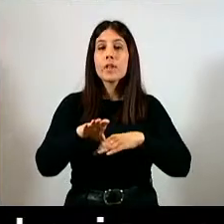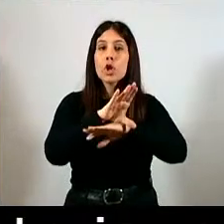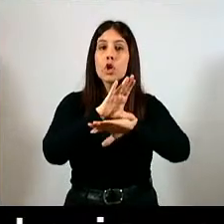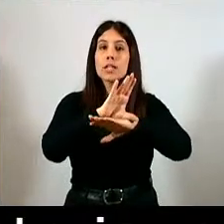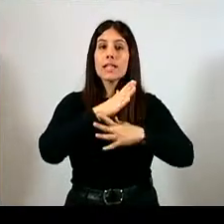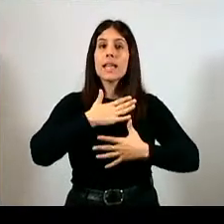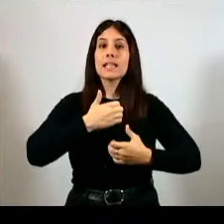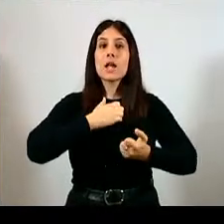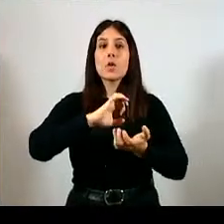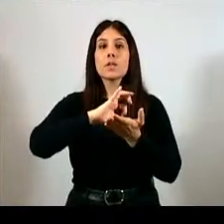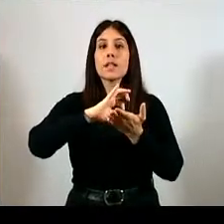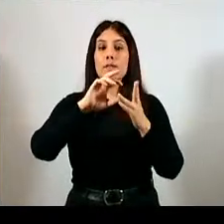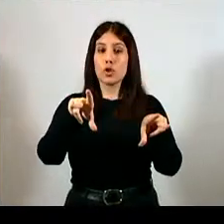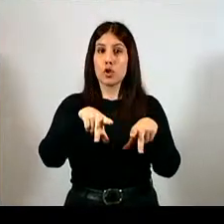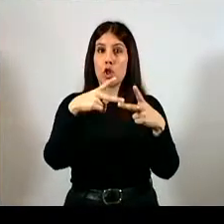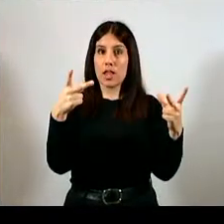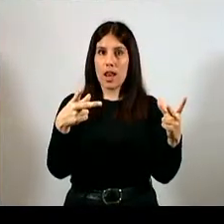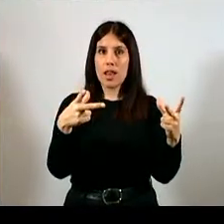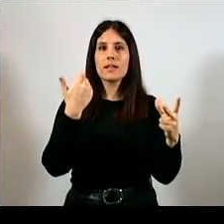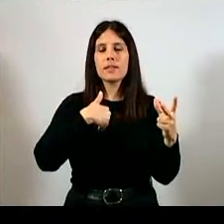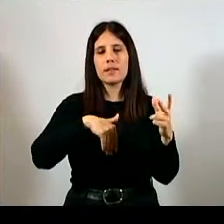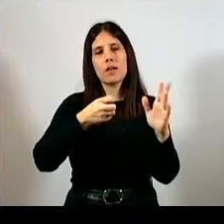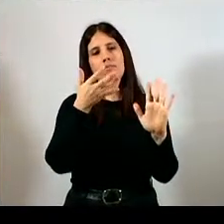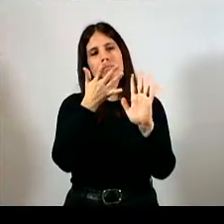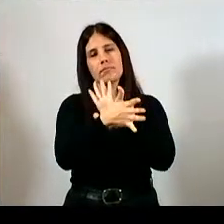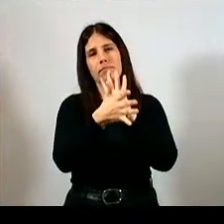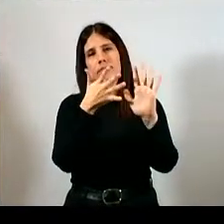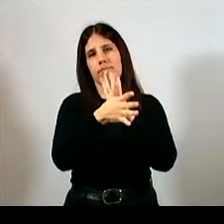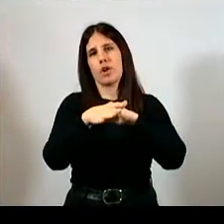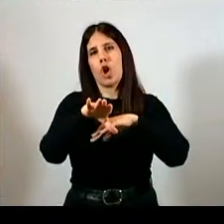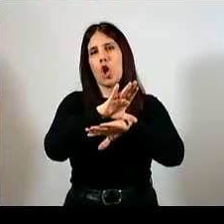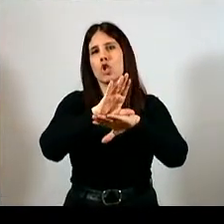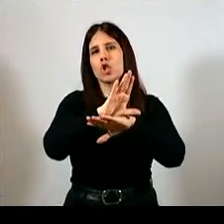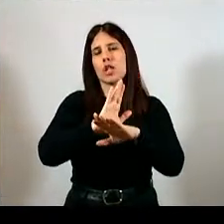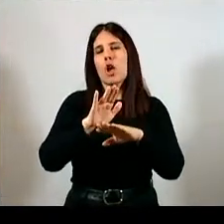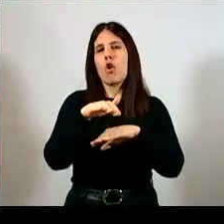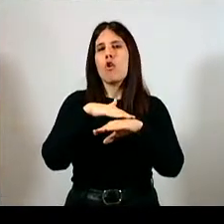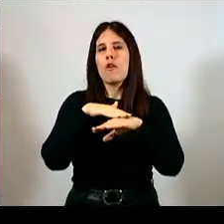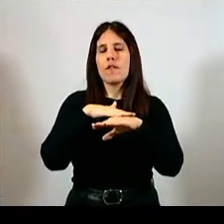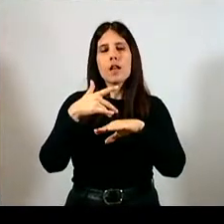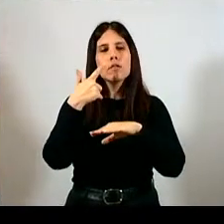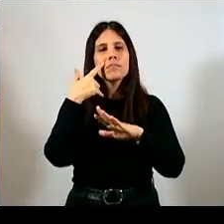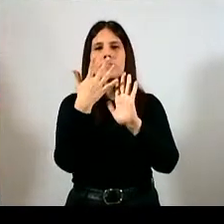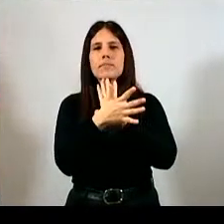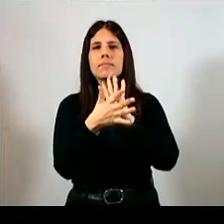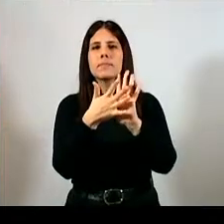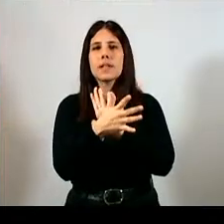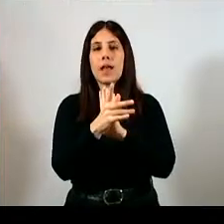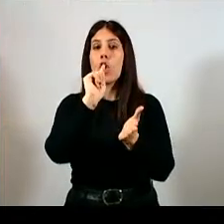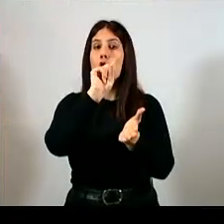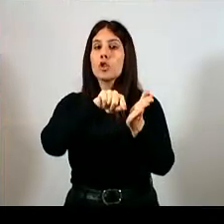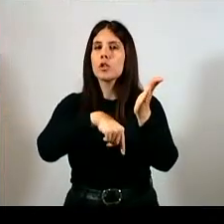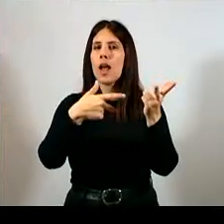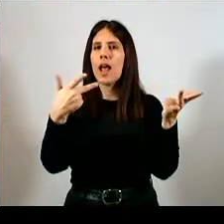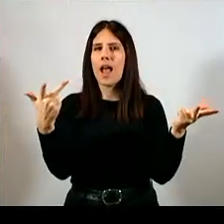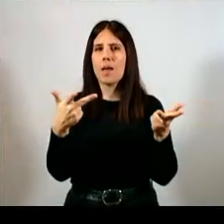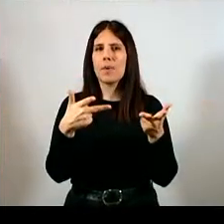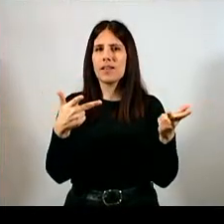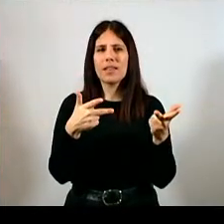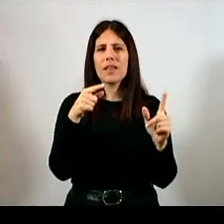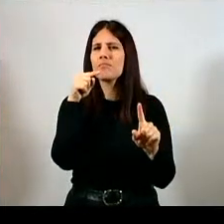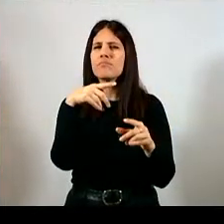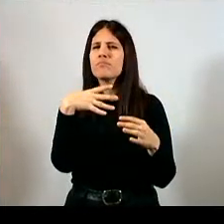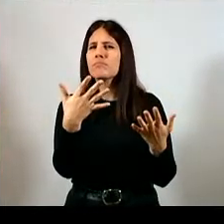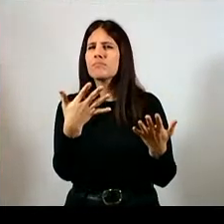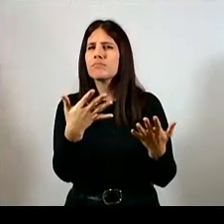Salud y Servicios Sociales ha dado cuenta al Consejo de Gobierno de la formalización de un contrato de emergencia para crear